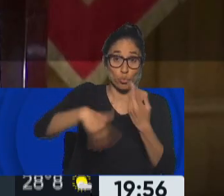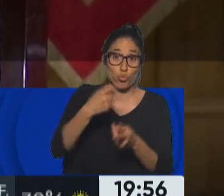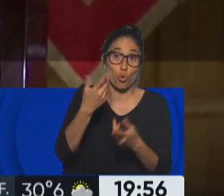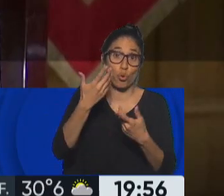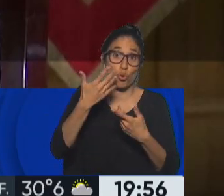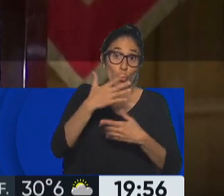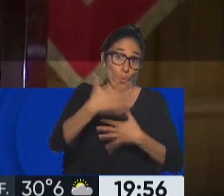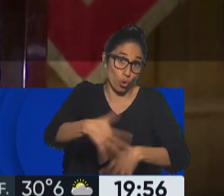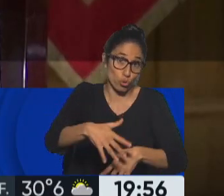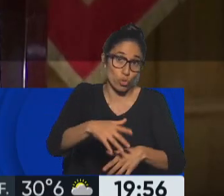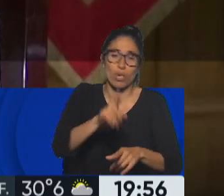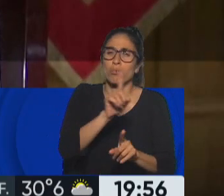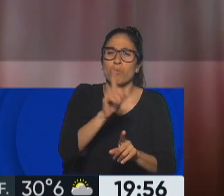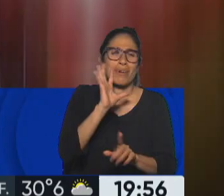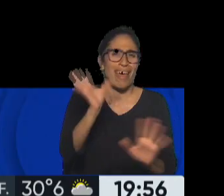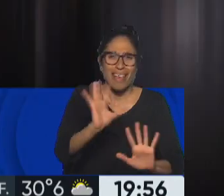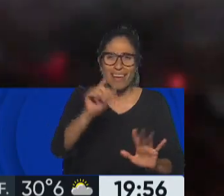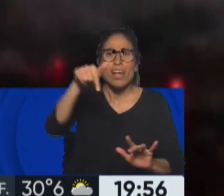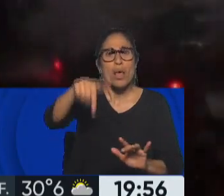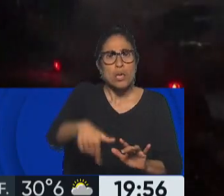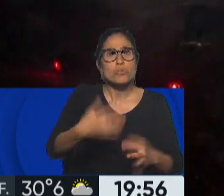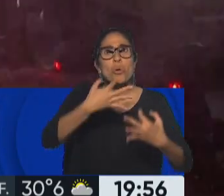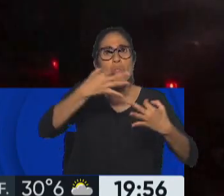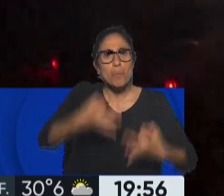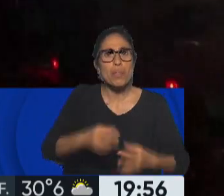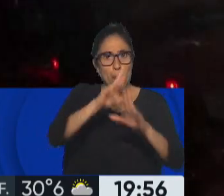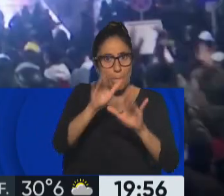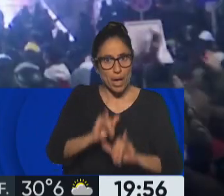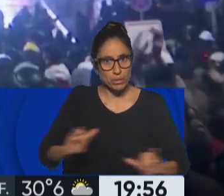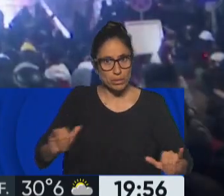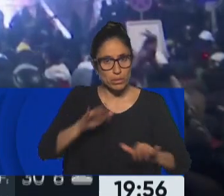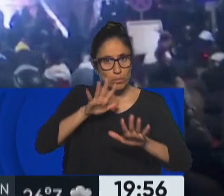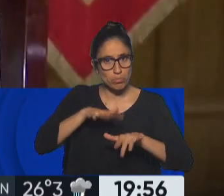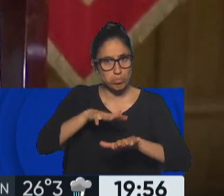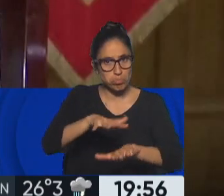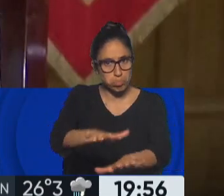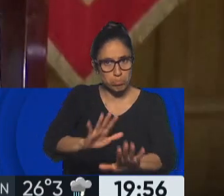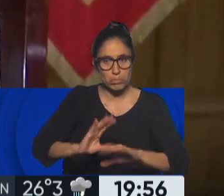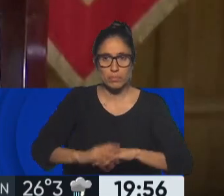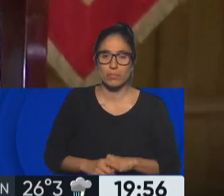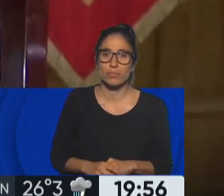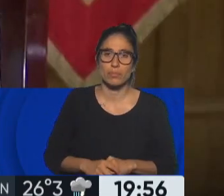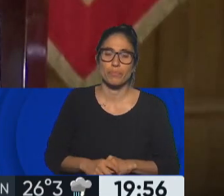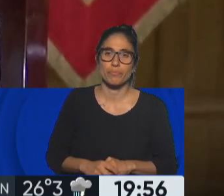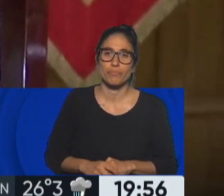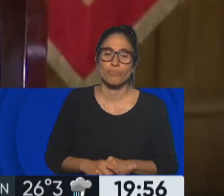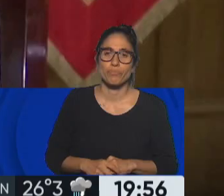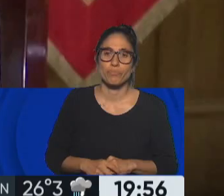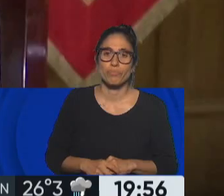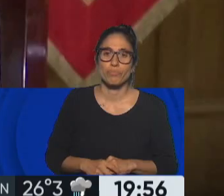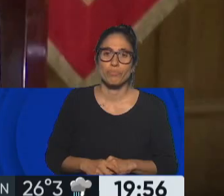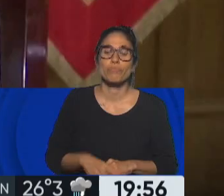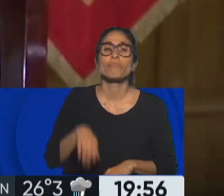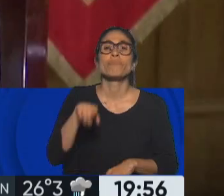very constitutional movement. En medio del clima de confrontación, Zurabichvili, cuyo rol es